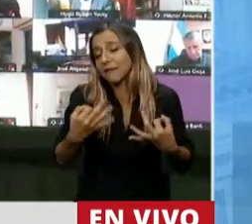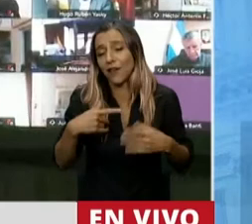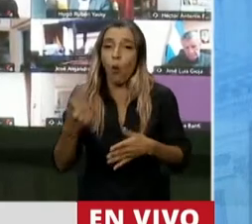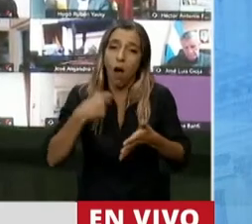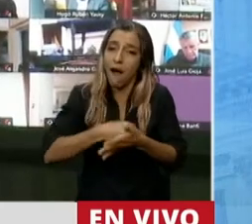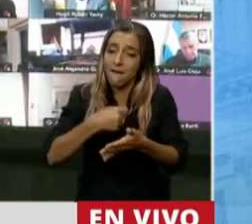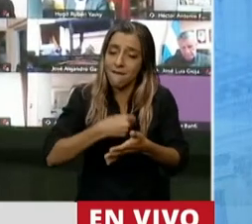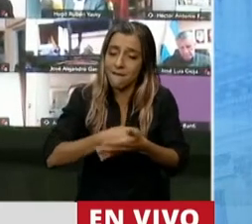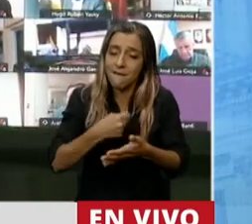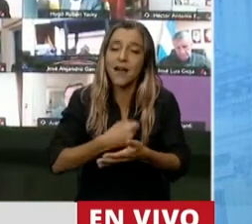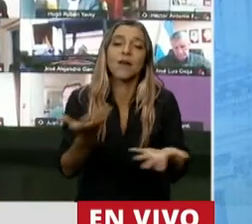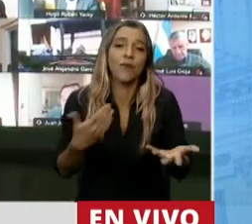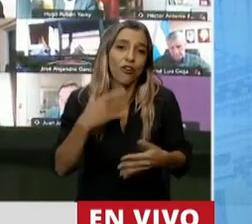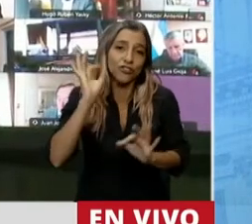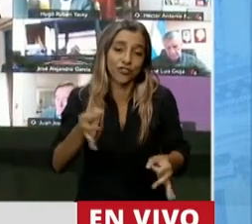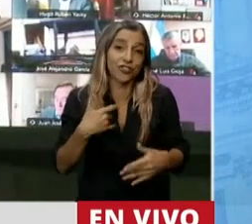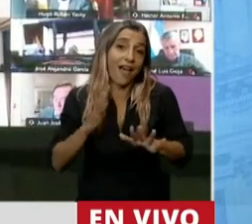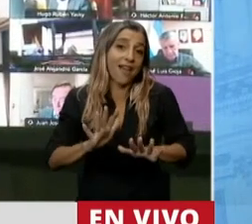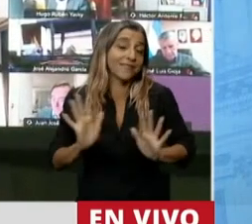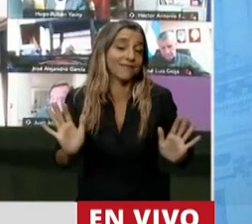nuestro, porque ese es sin duda nuestro ámbito,